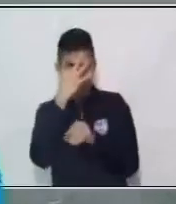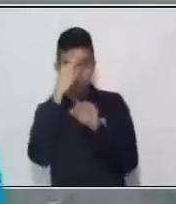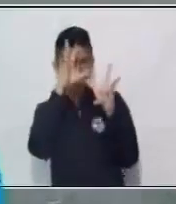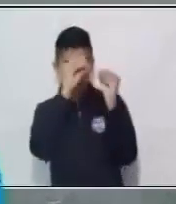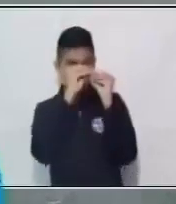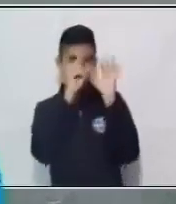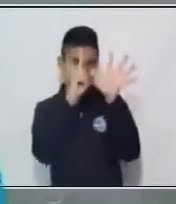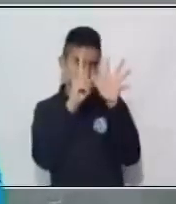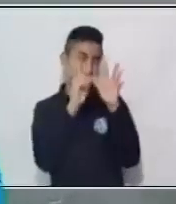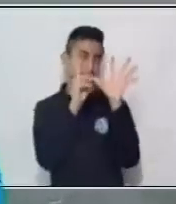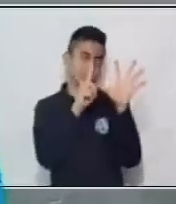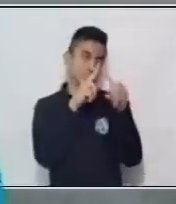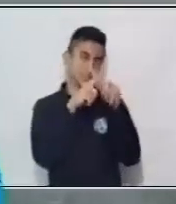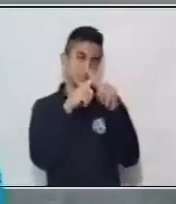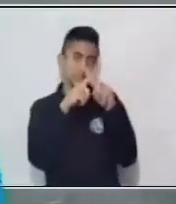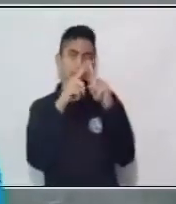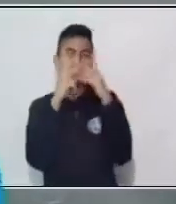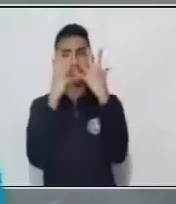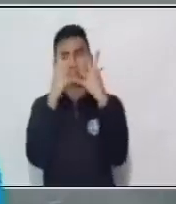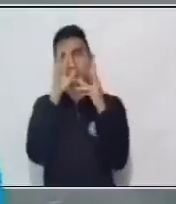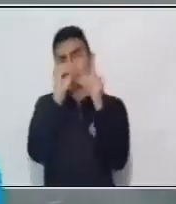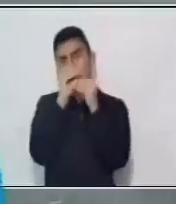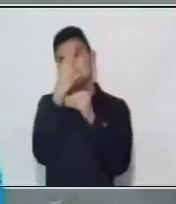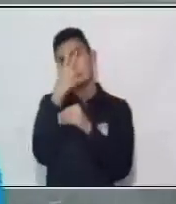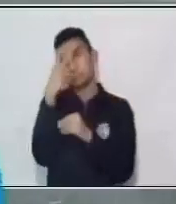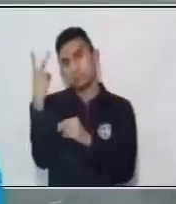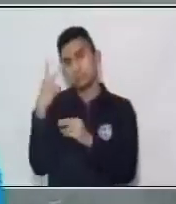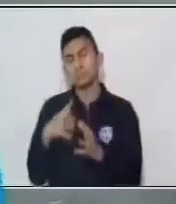7, 42.